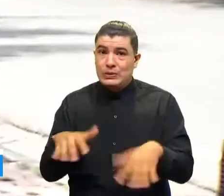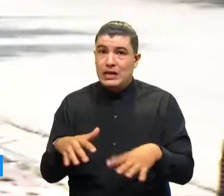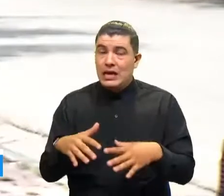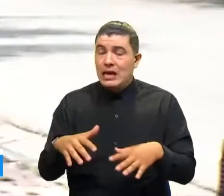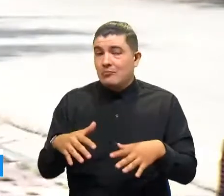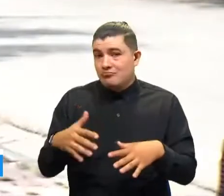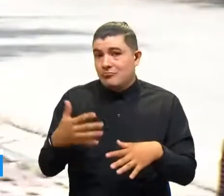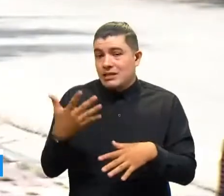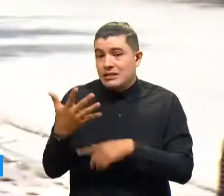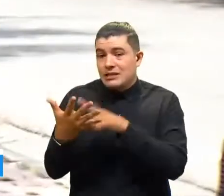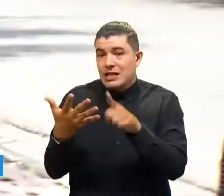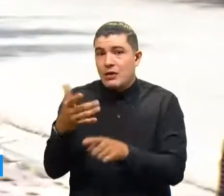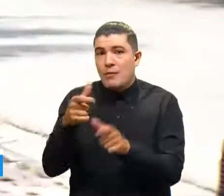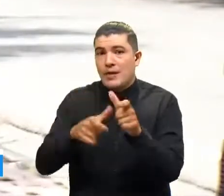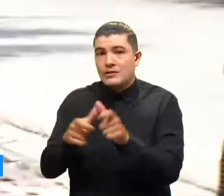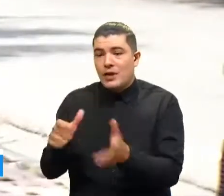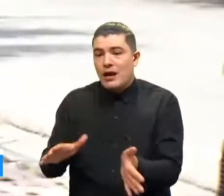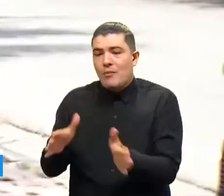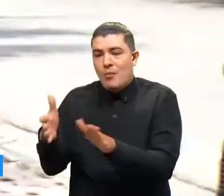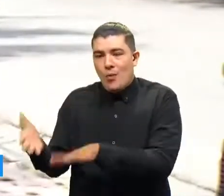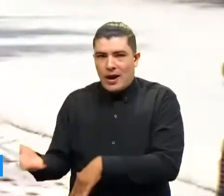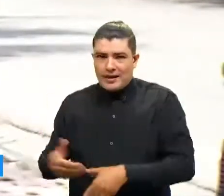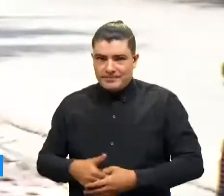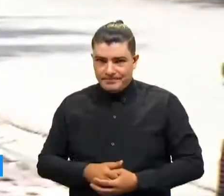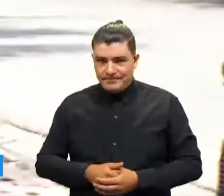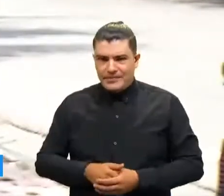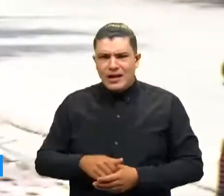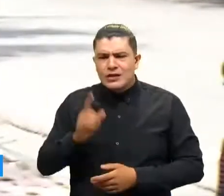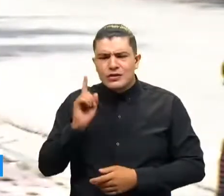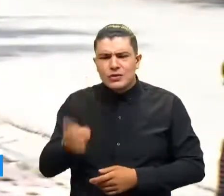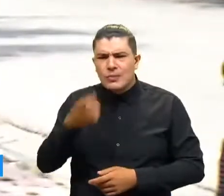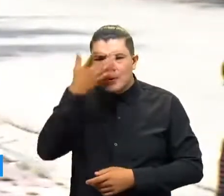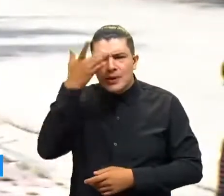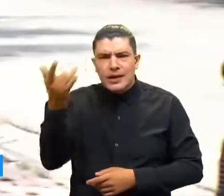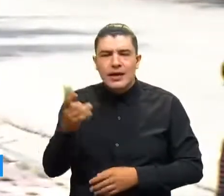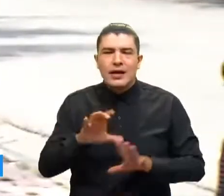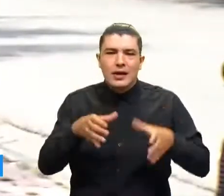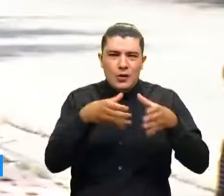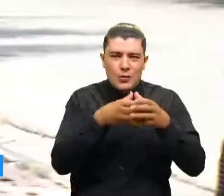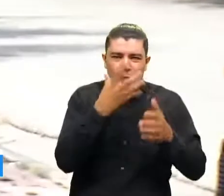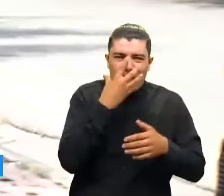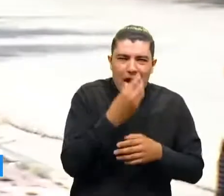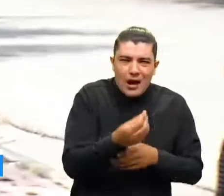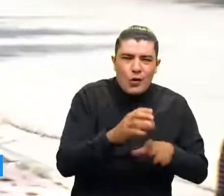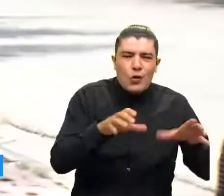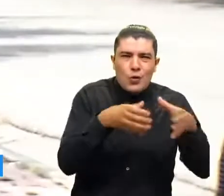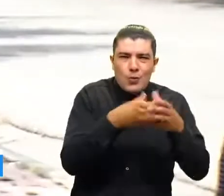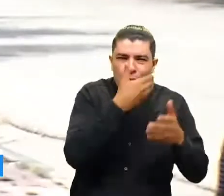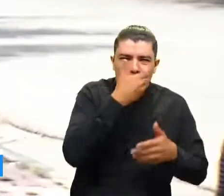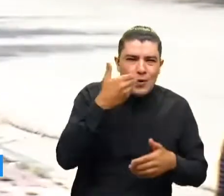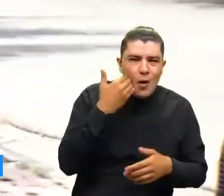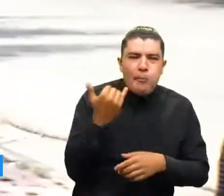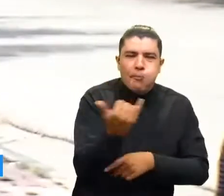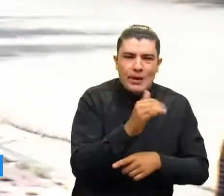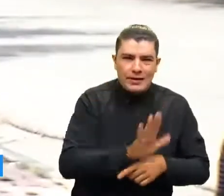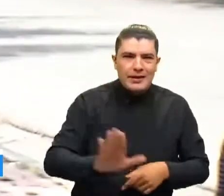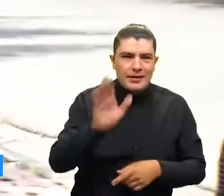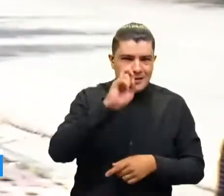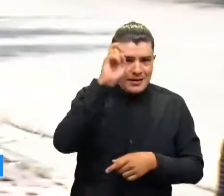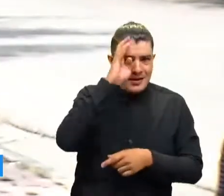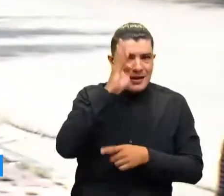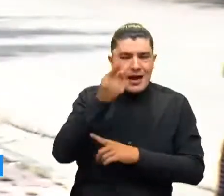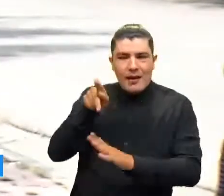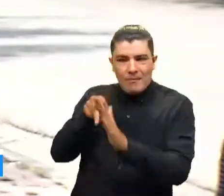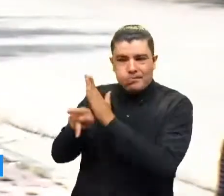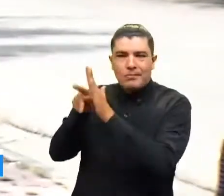de acciones de grupos armados ilegales o de bandas criminales que delinquen en la capital del norte de Santander. Los líderes